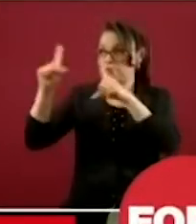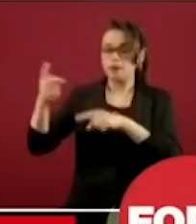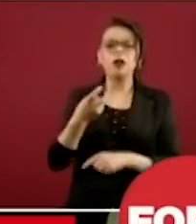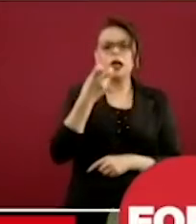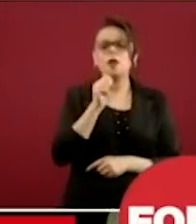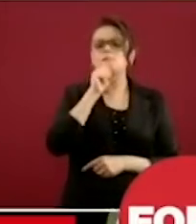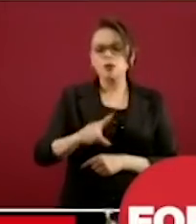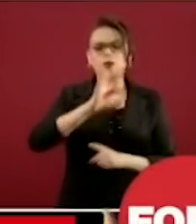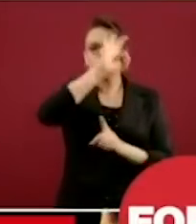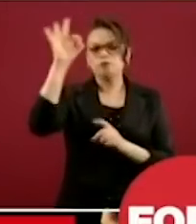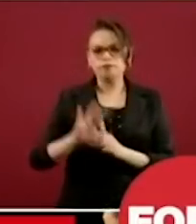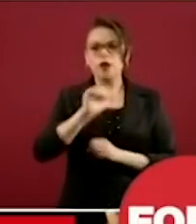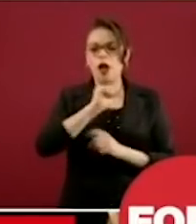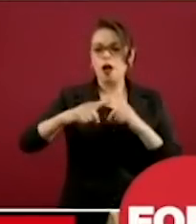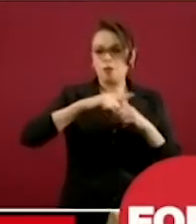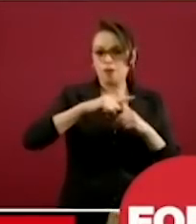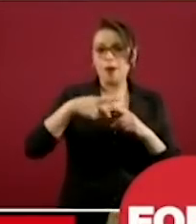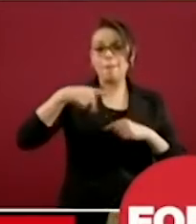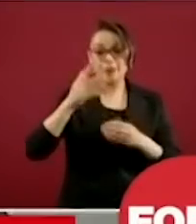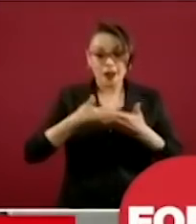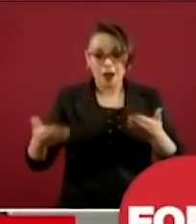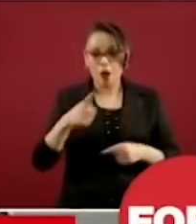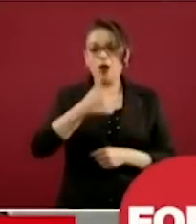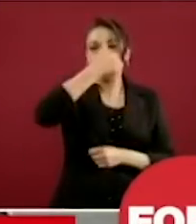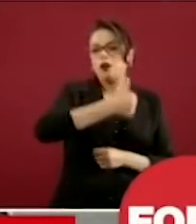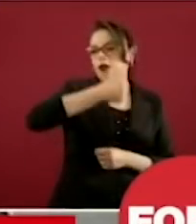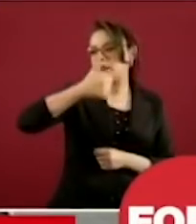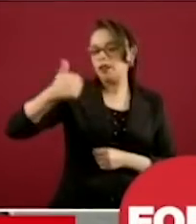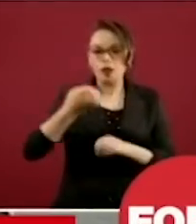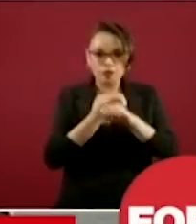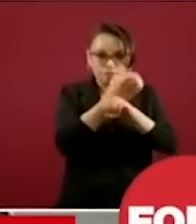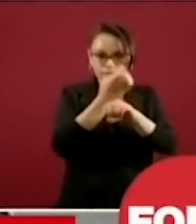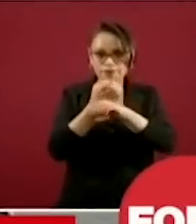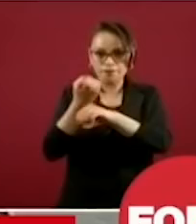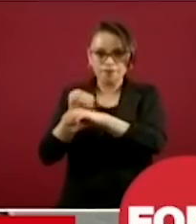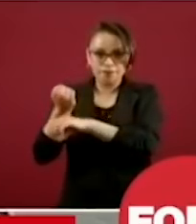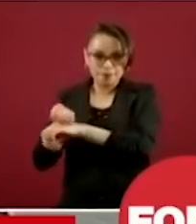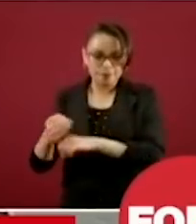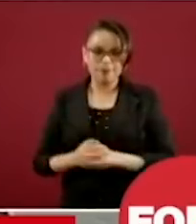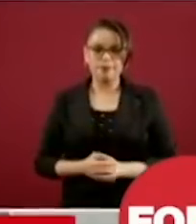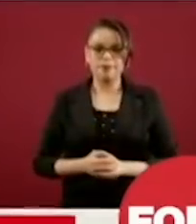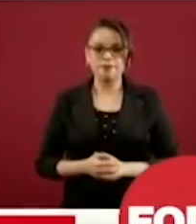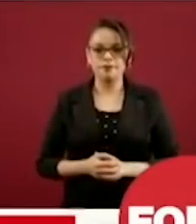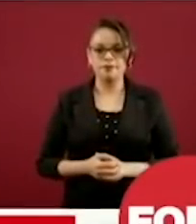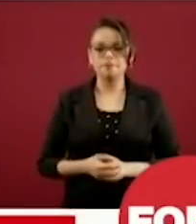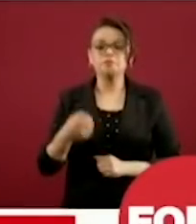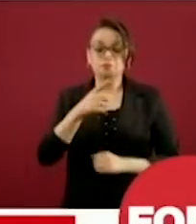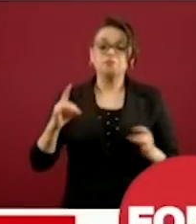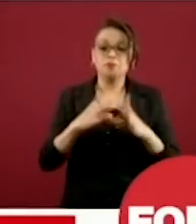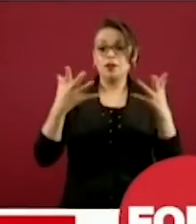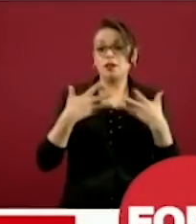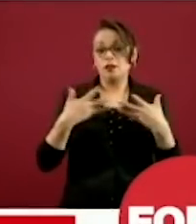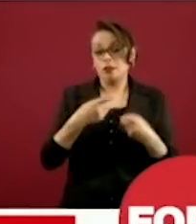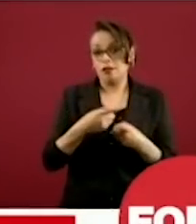positividad, pero ahora por estado. Es decir, cada entidad federativa también ha detectado, ha clasificado casos sospechosos, les